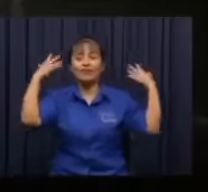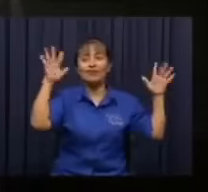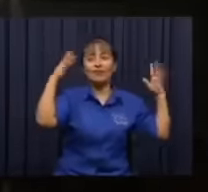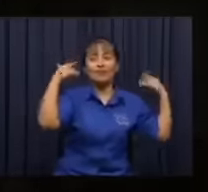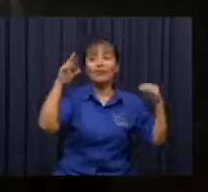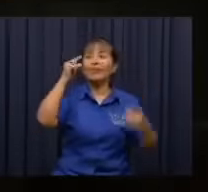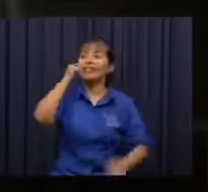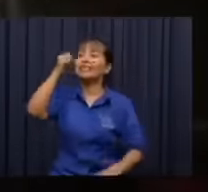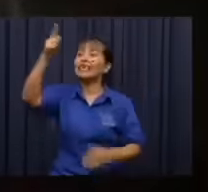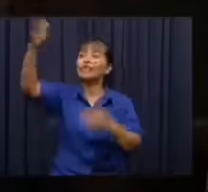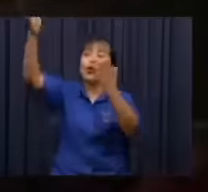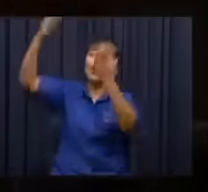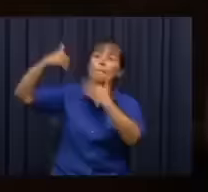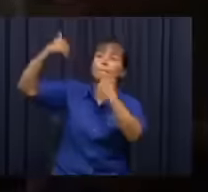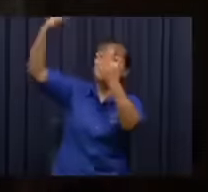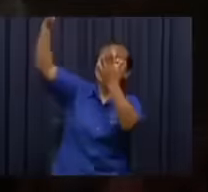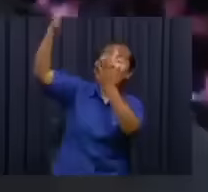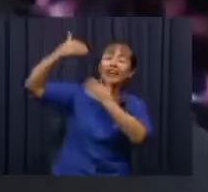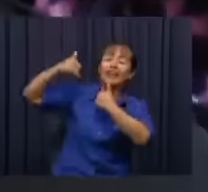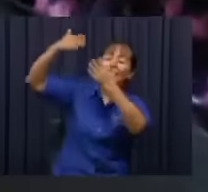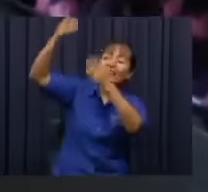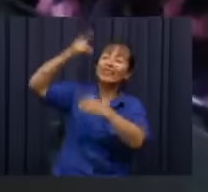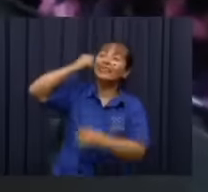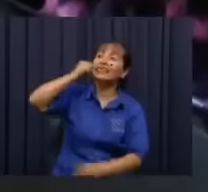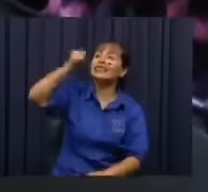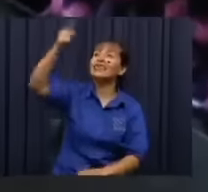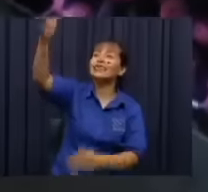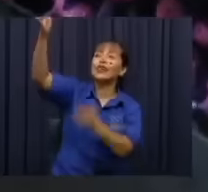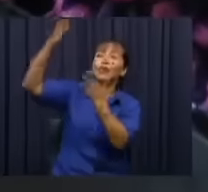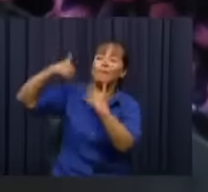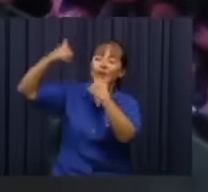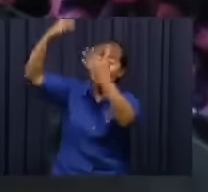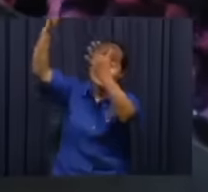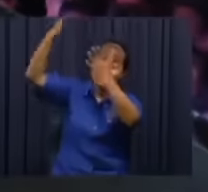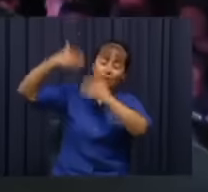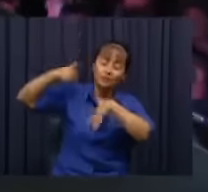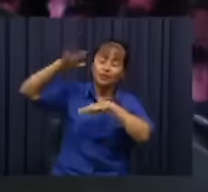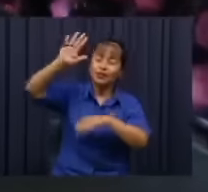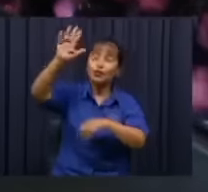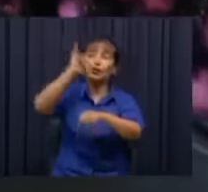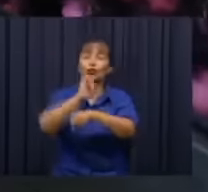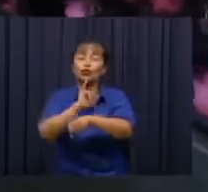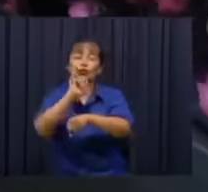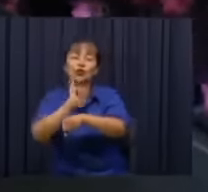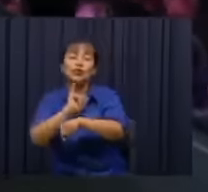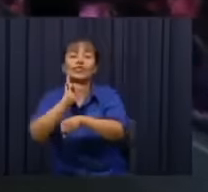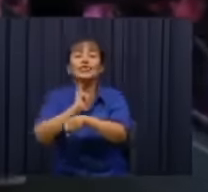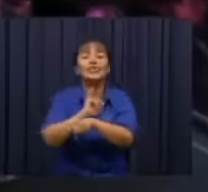Señor, ven, ven, ven, ven, Señor,